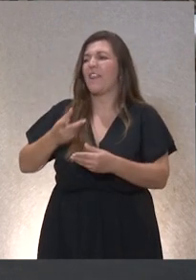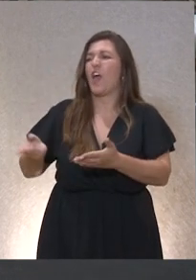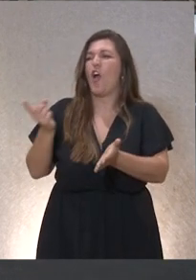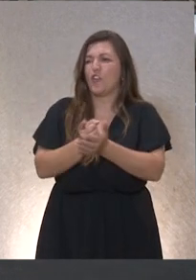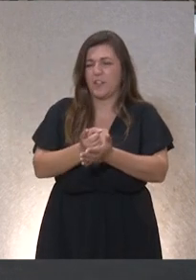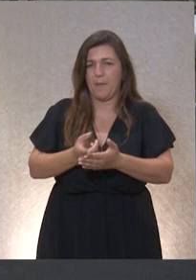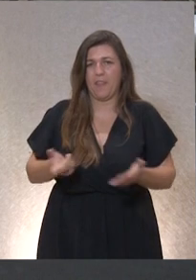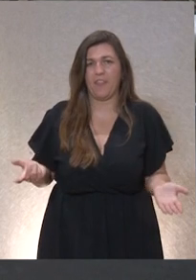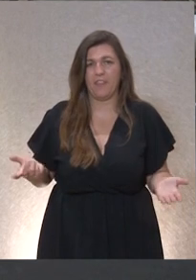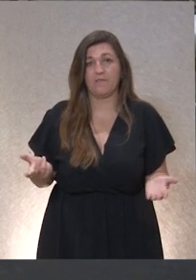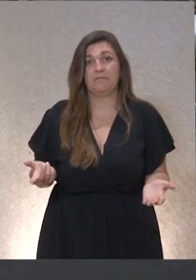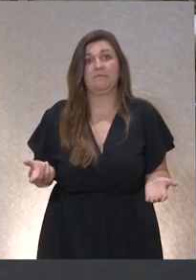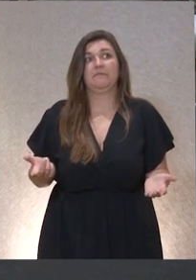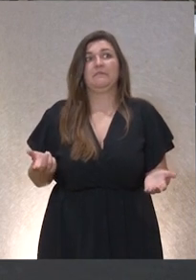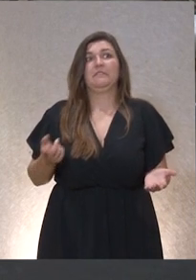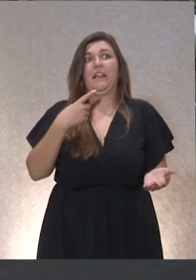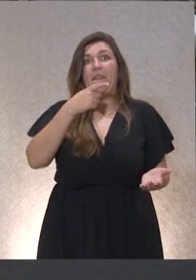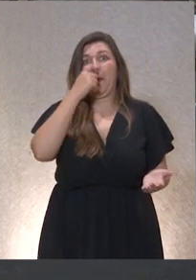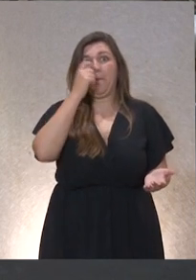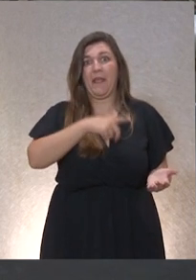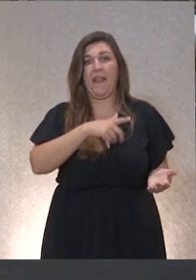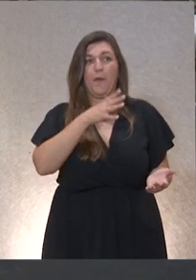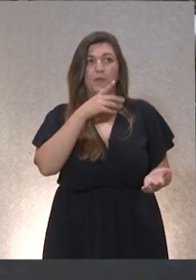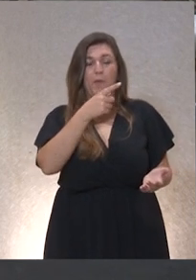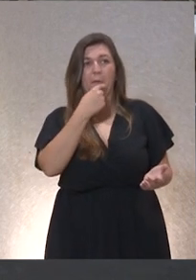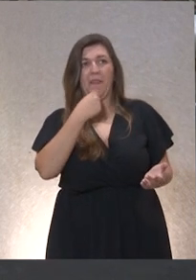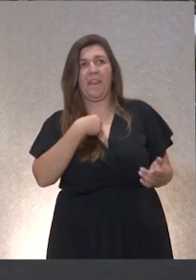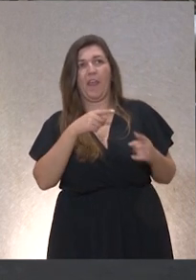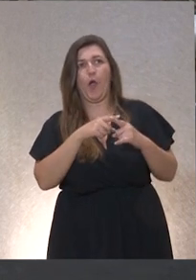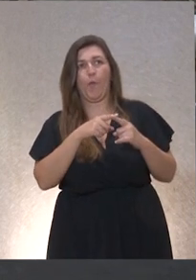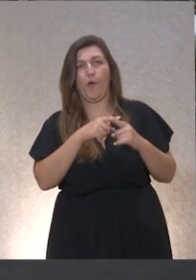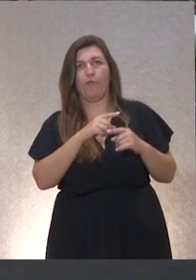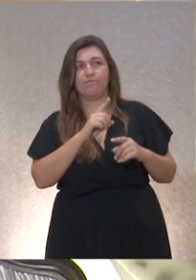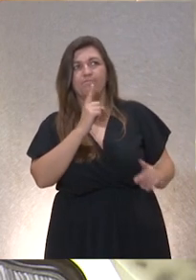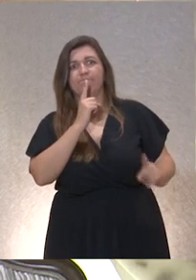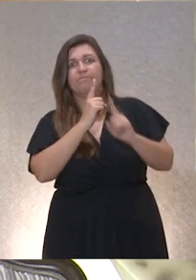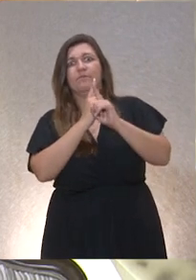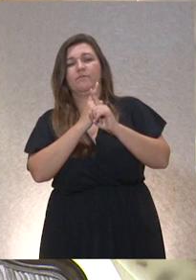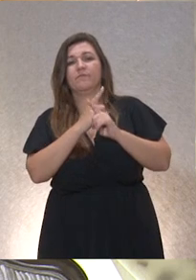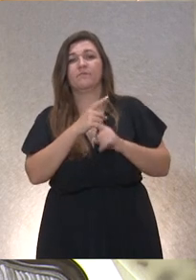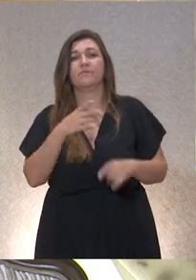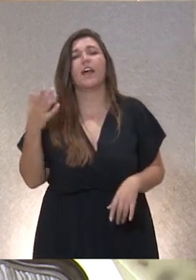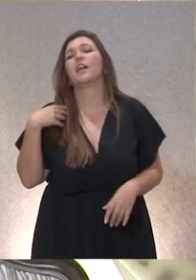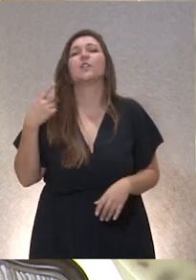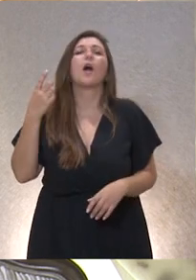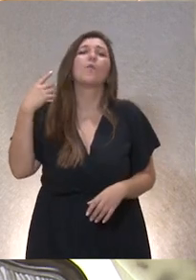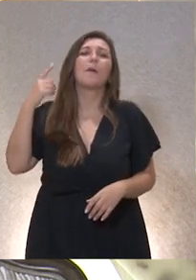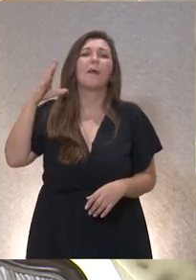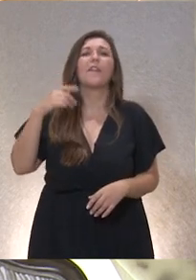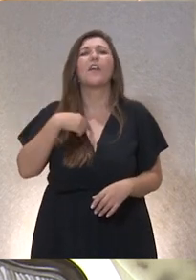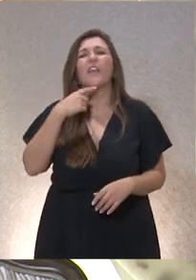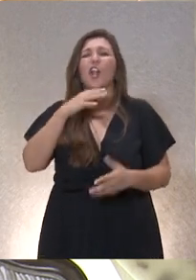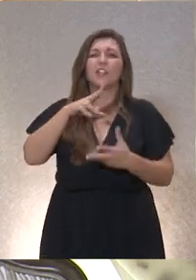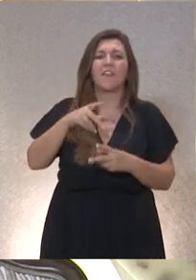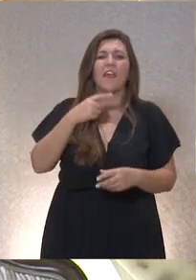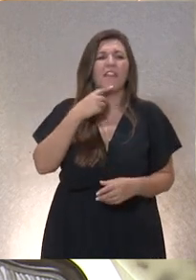redactor a decirle eso es una porque es acoso eh yo me acuerdo del primer reactor jefe que le via una noticia y me dijo Oye